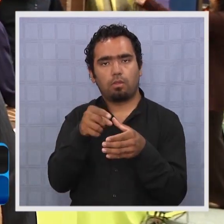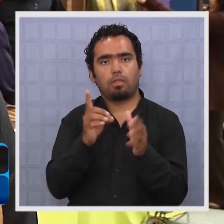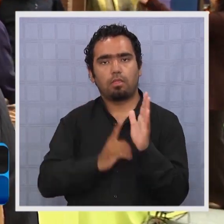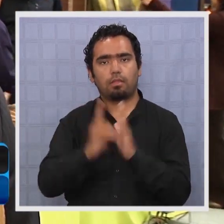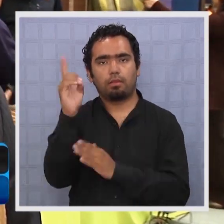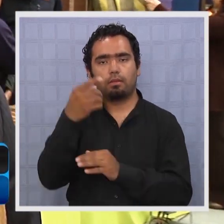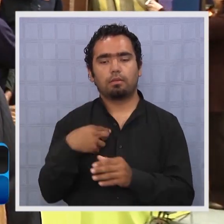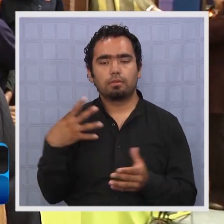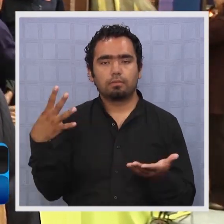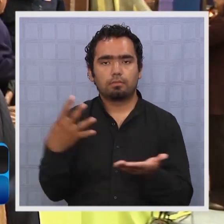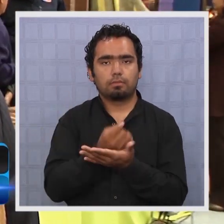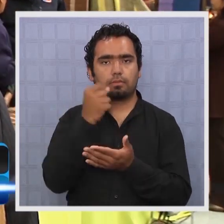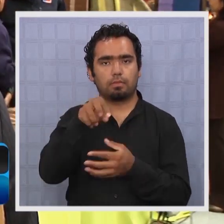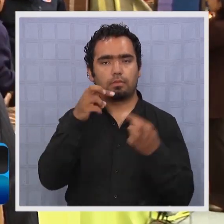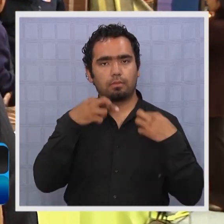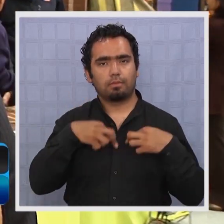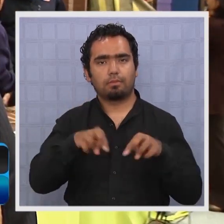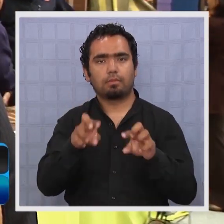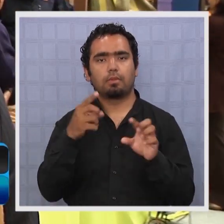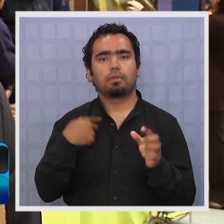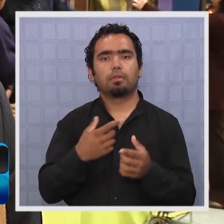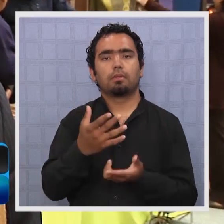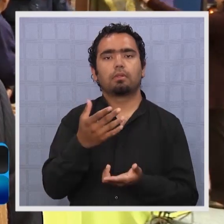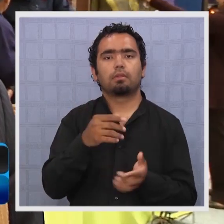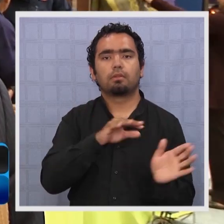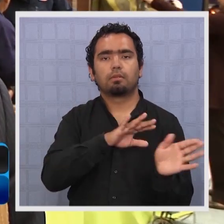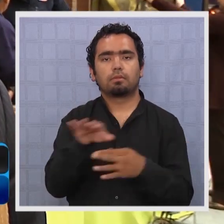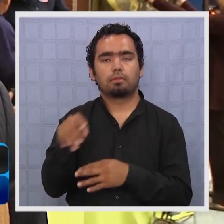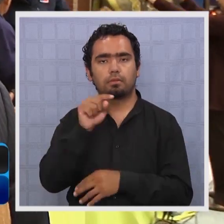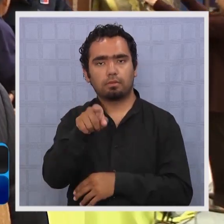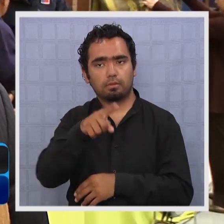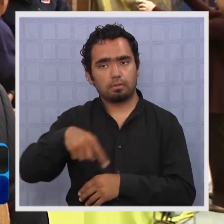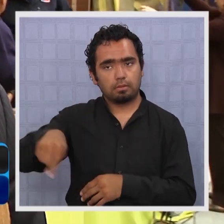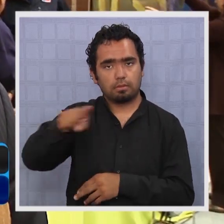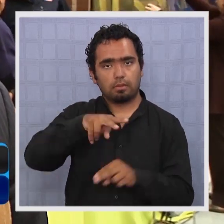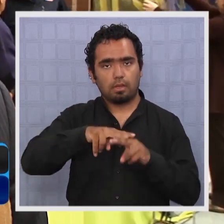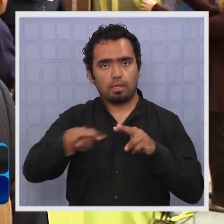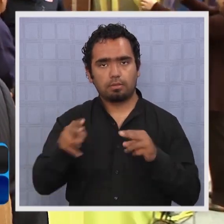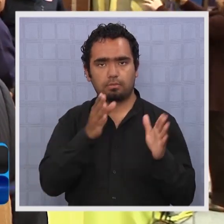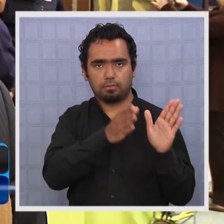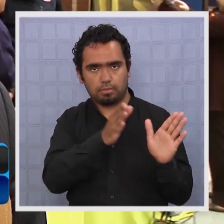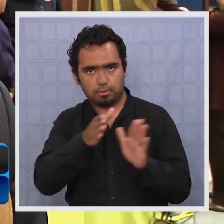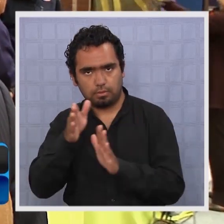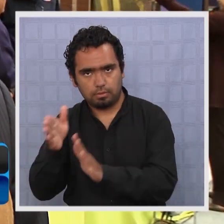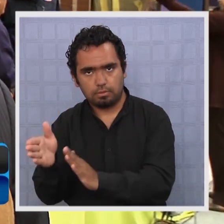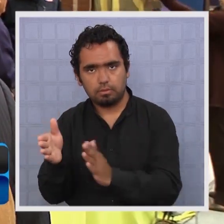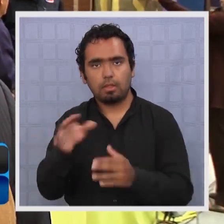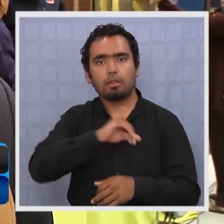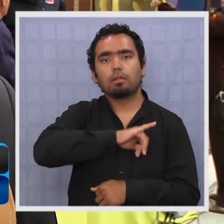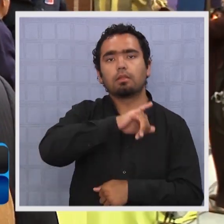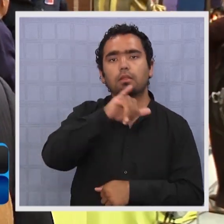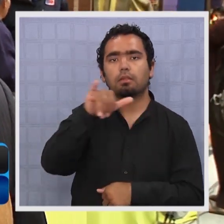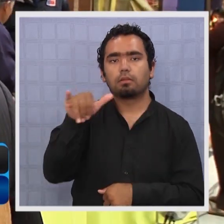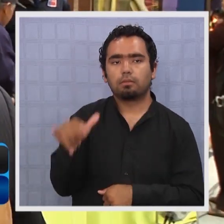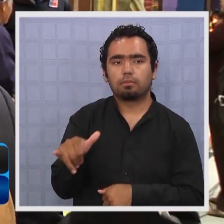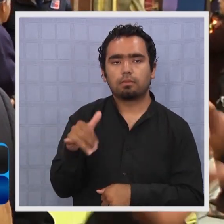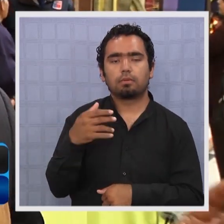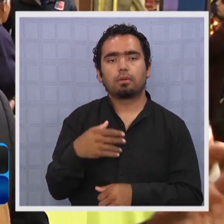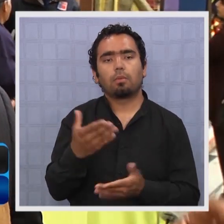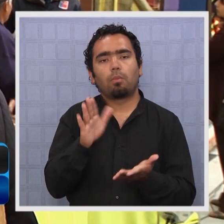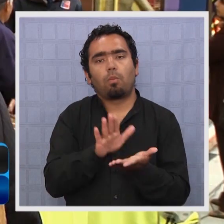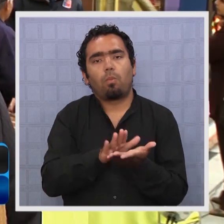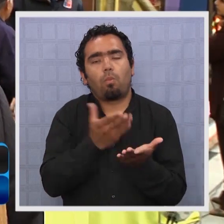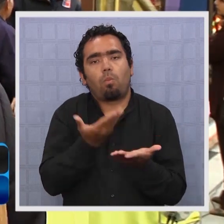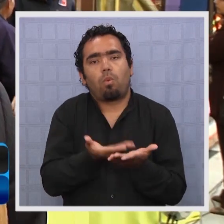esta posibilidad a través de una consultora. Ellos realizan todo el proceso y luego, ¿cierto? Bueno, la propuesta es tener un